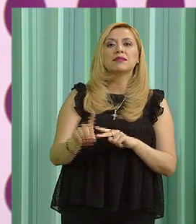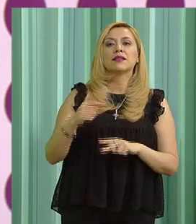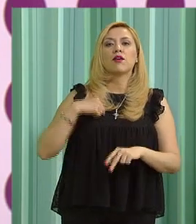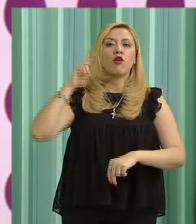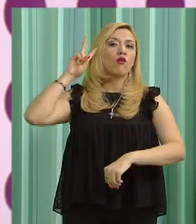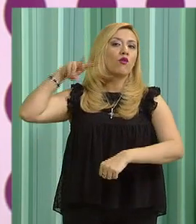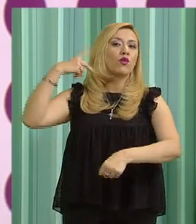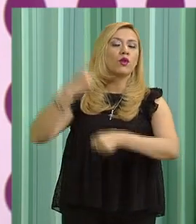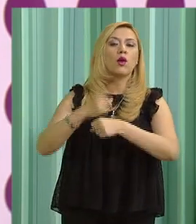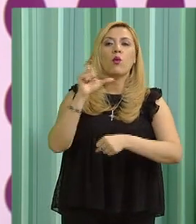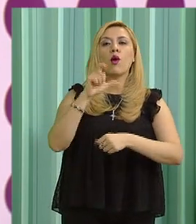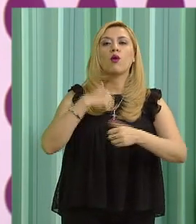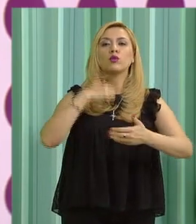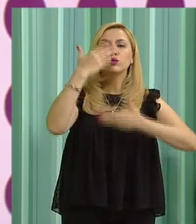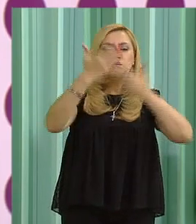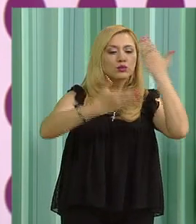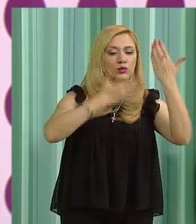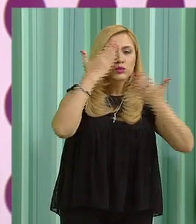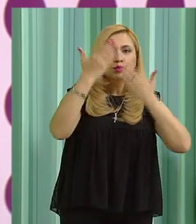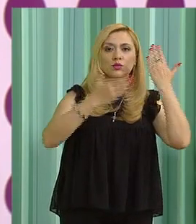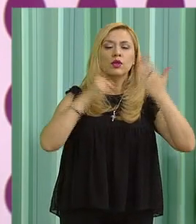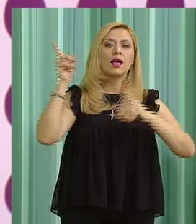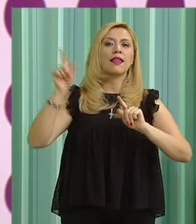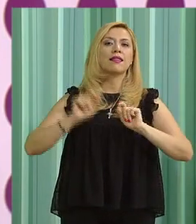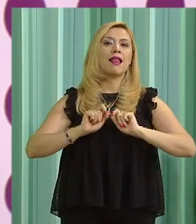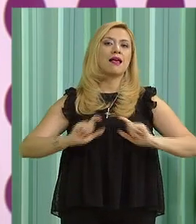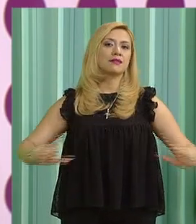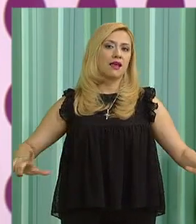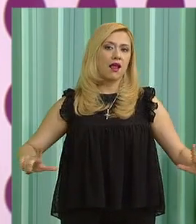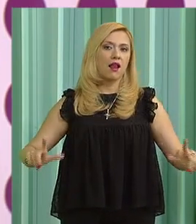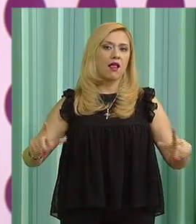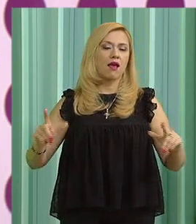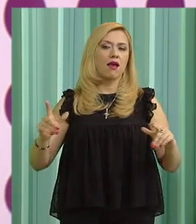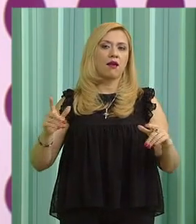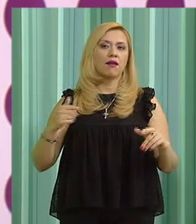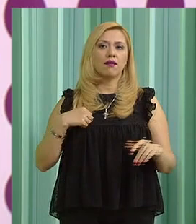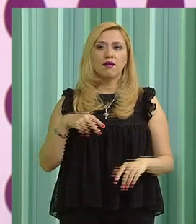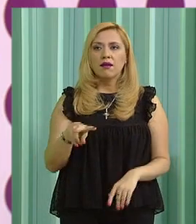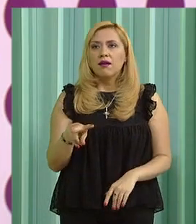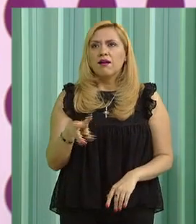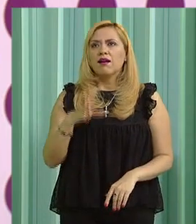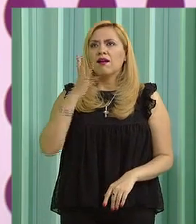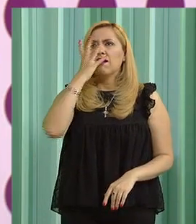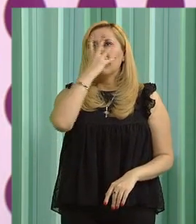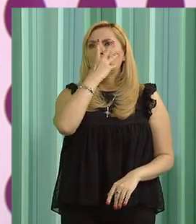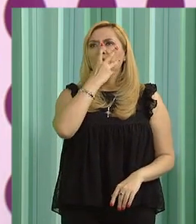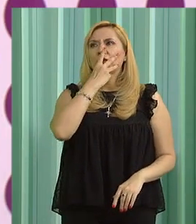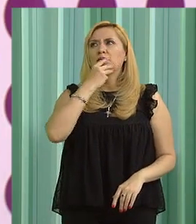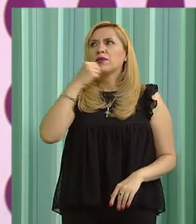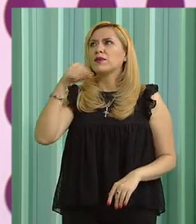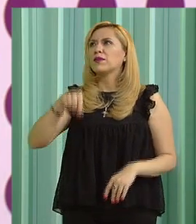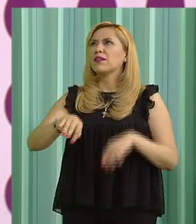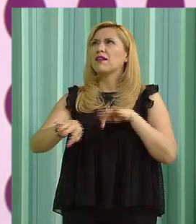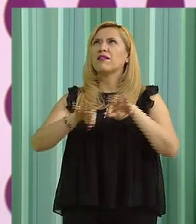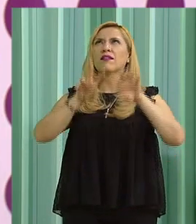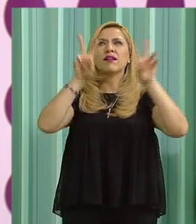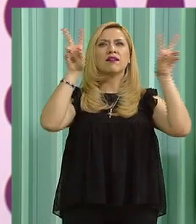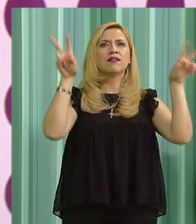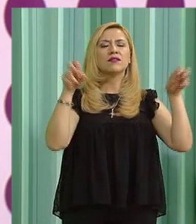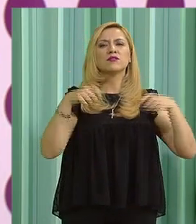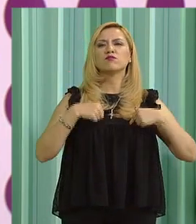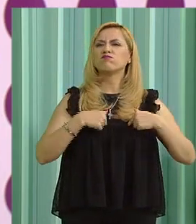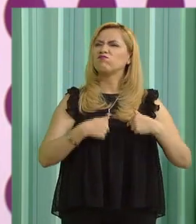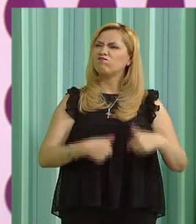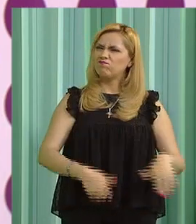estudiaba en un albergue para migrantes en Apizaco, Tlaxcala, y pues ahí me enamoré de la causa, me comprometí mucho también,